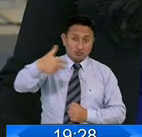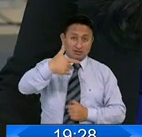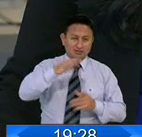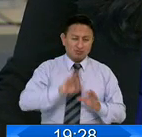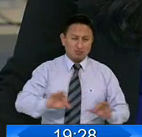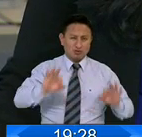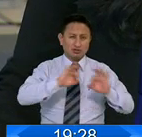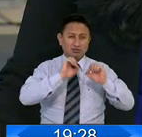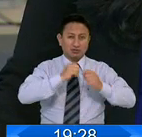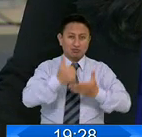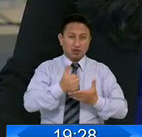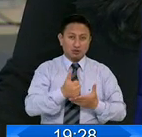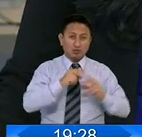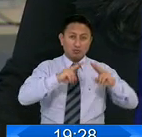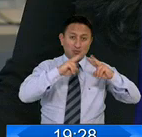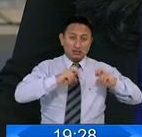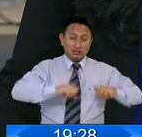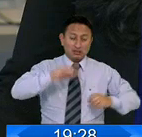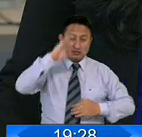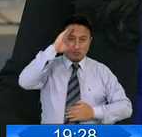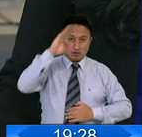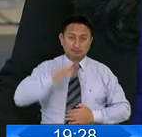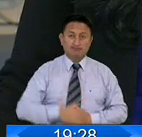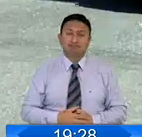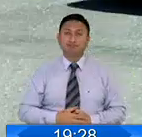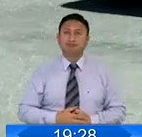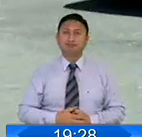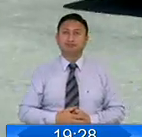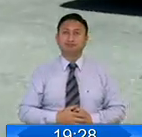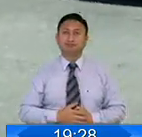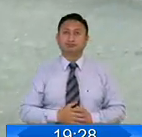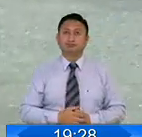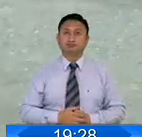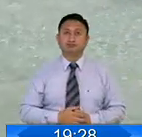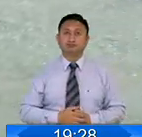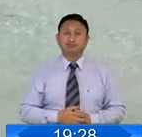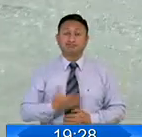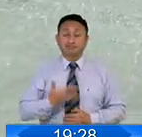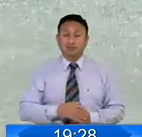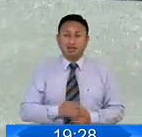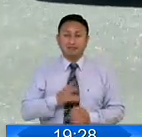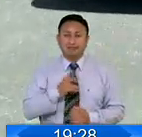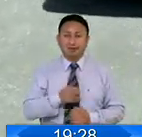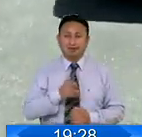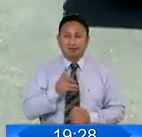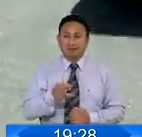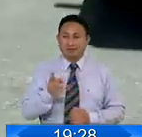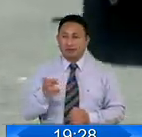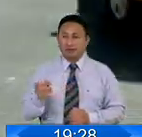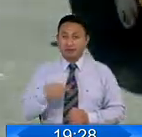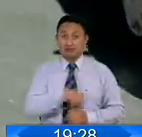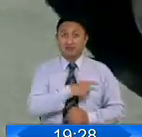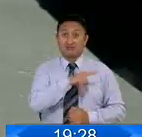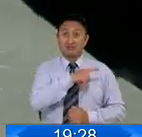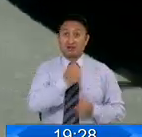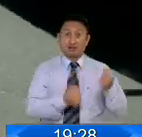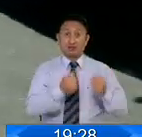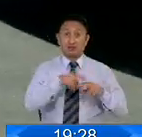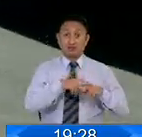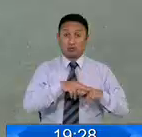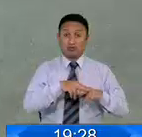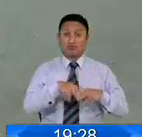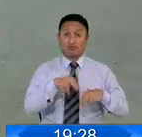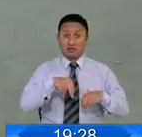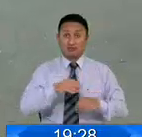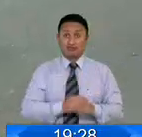las investigaciones policiales. Se ha vuelto repetitivo que los delincuentes utilicen vehículos amarillos con rótulos de taxi,